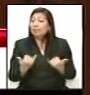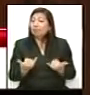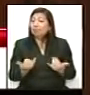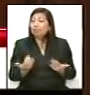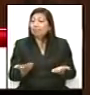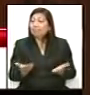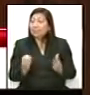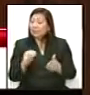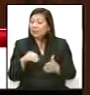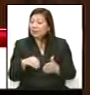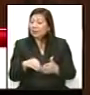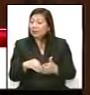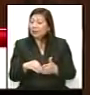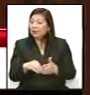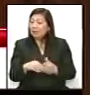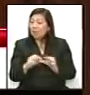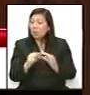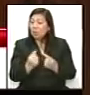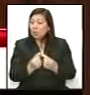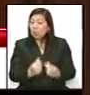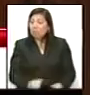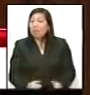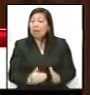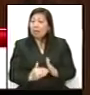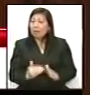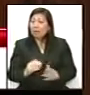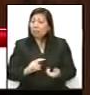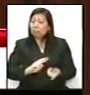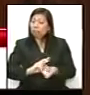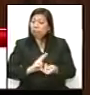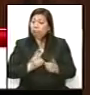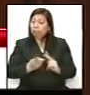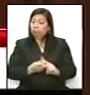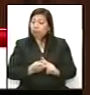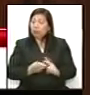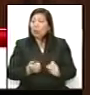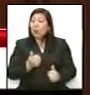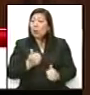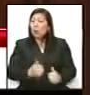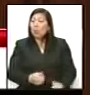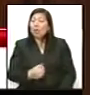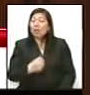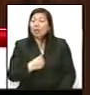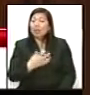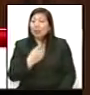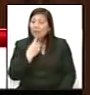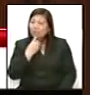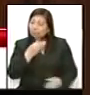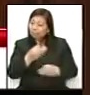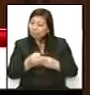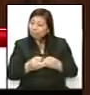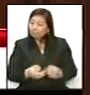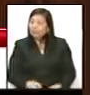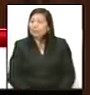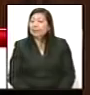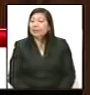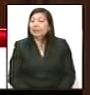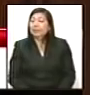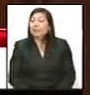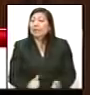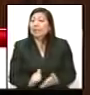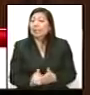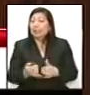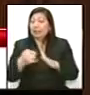se da la segunda gran tergiversación a la cual yo quiero aludir. El hecho que